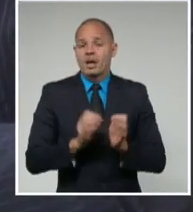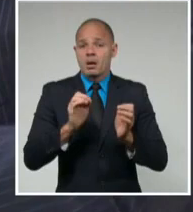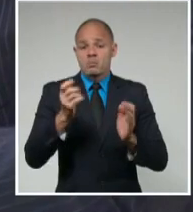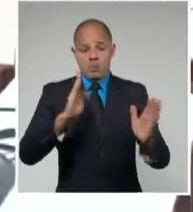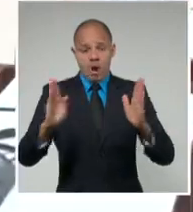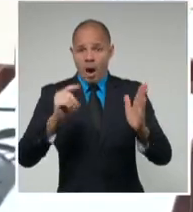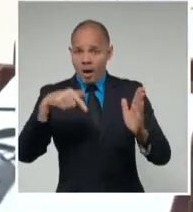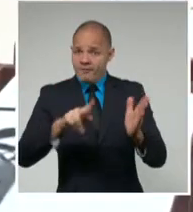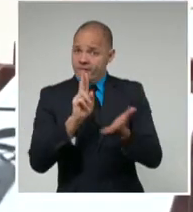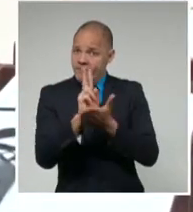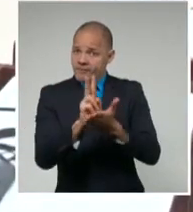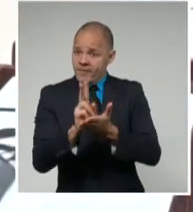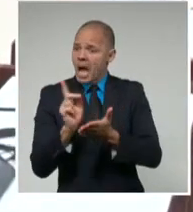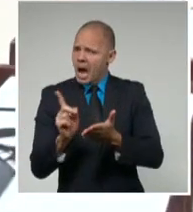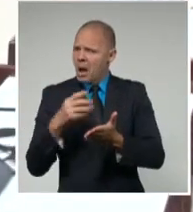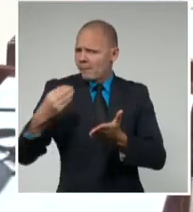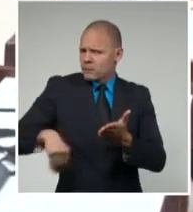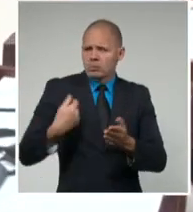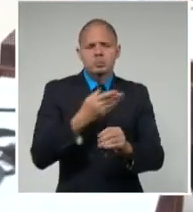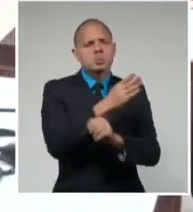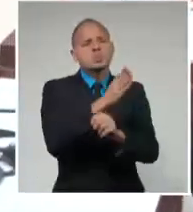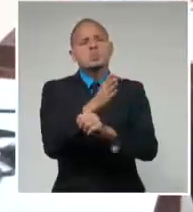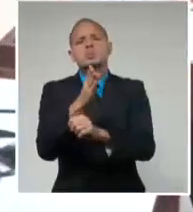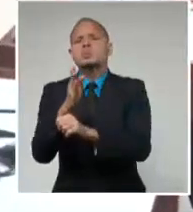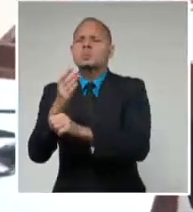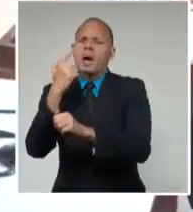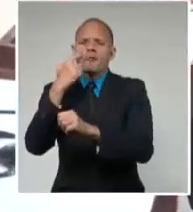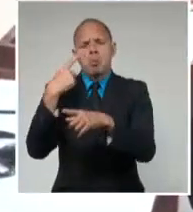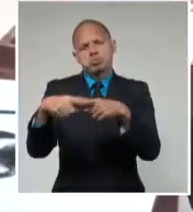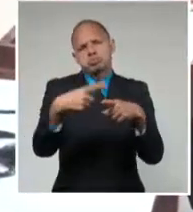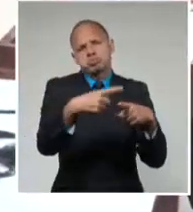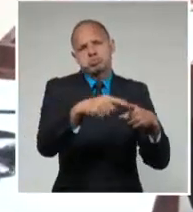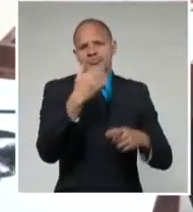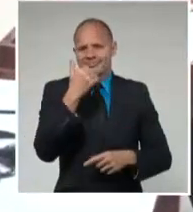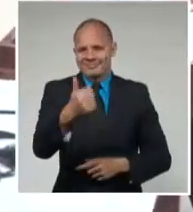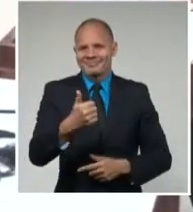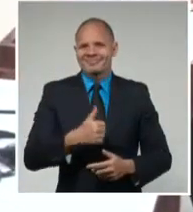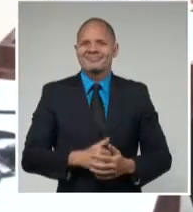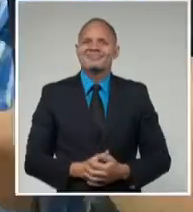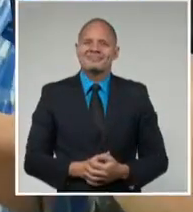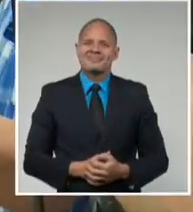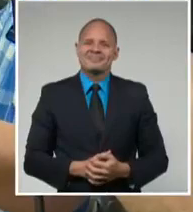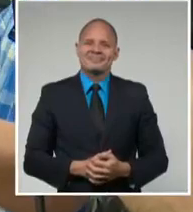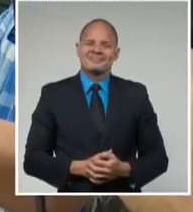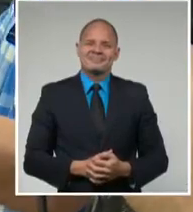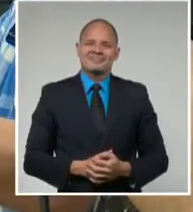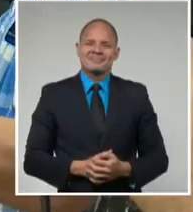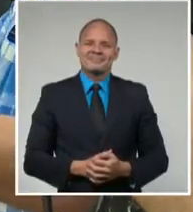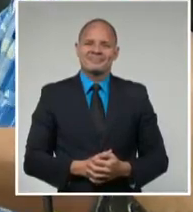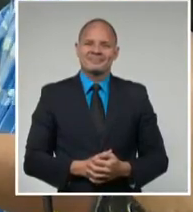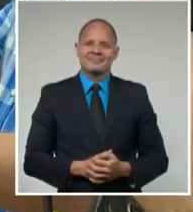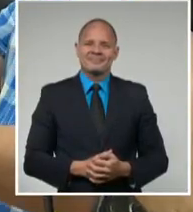otras actividades de interés. Jennifer Suizarreta Arias, Sistema Informativo de la Televisión Cubana.